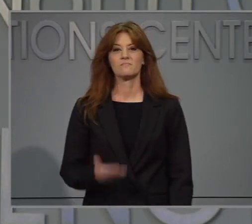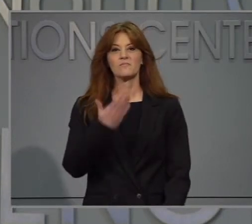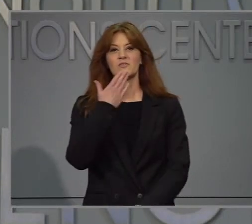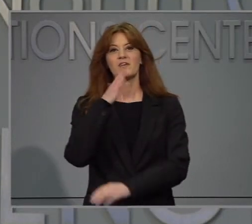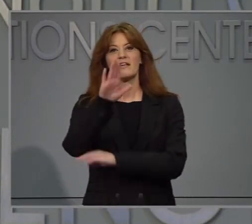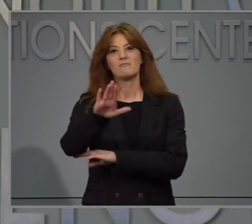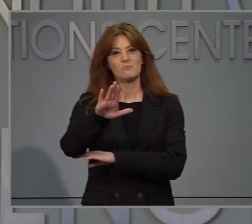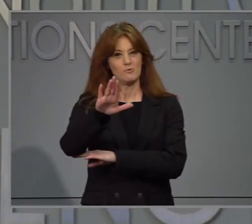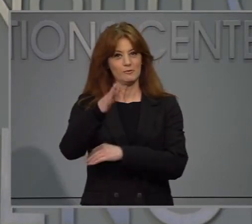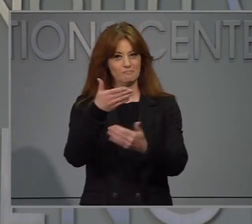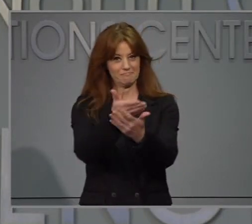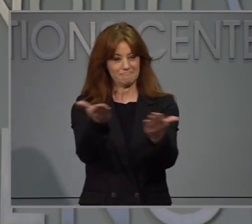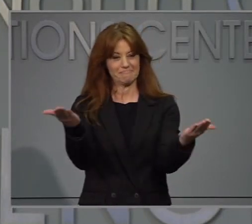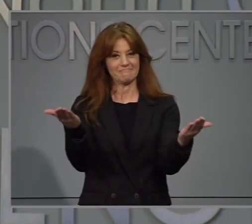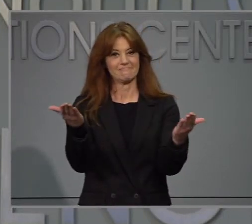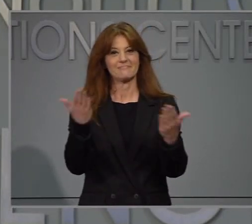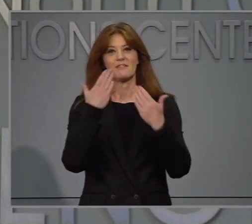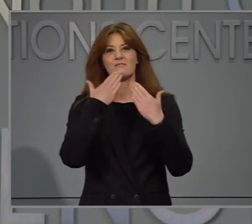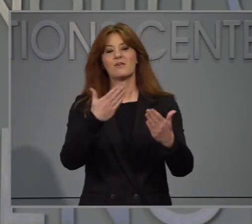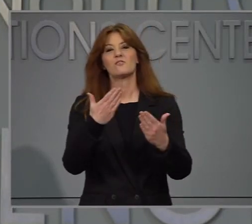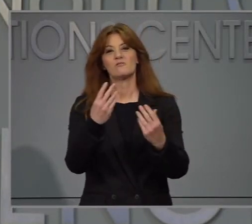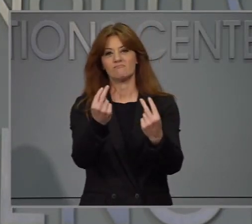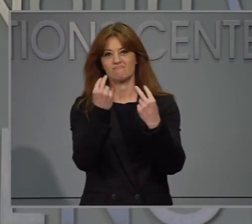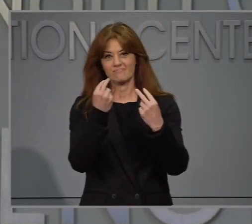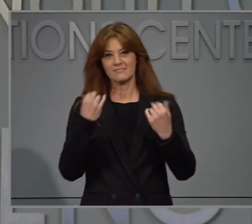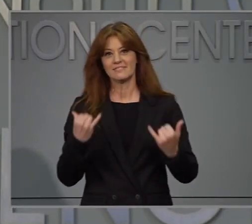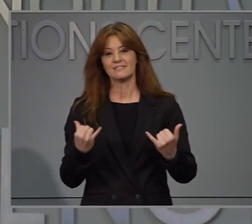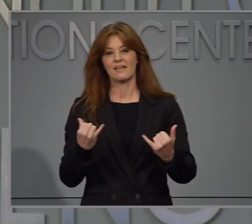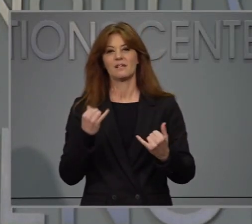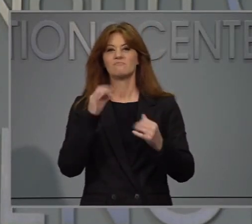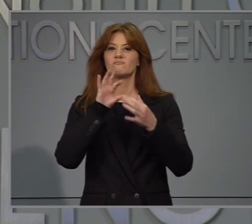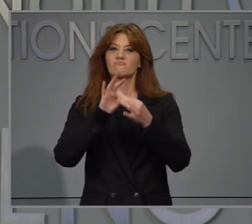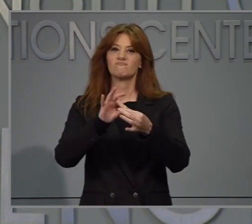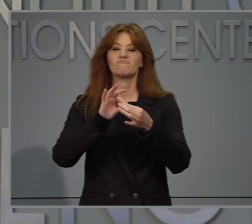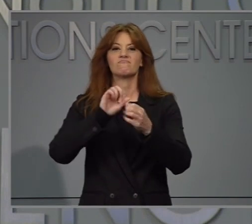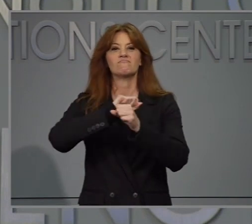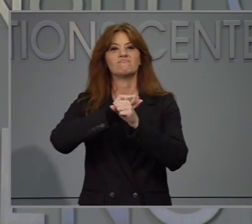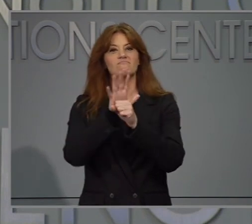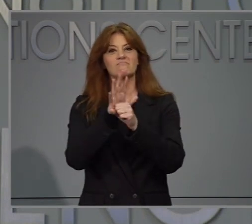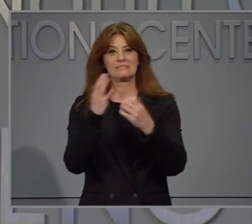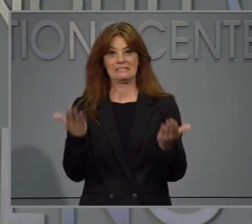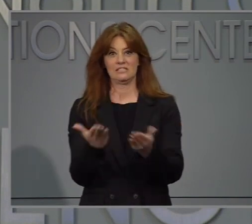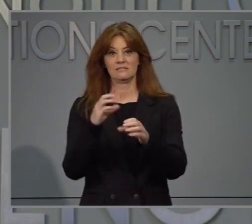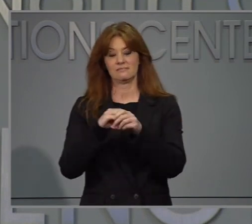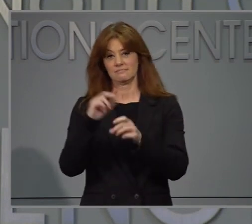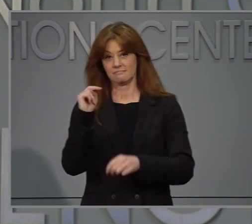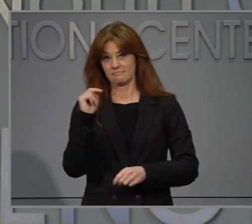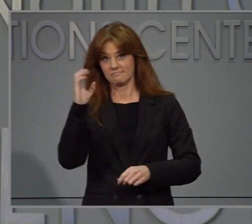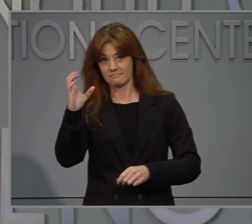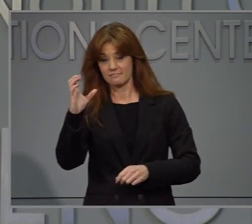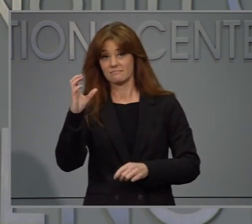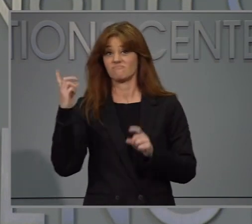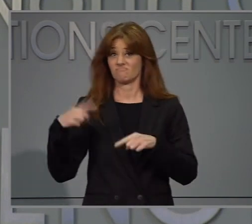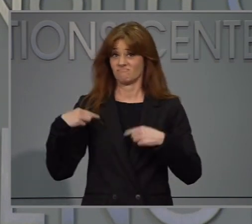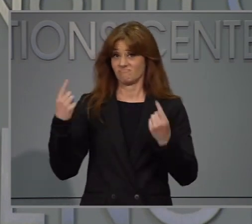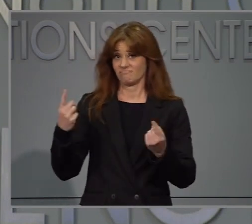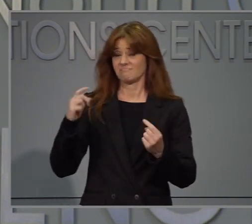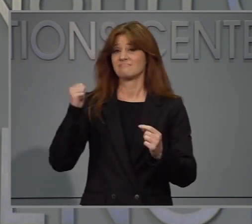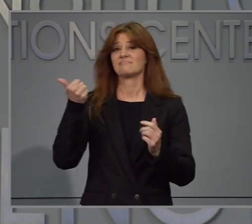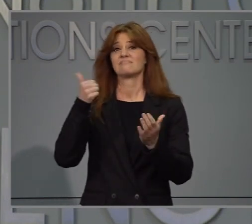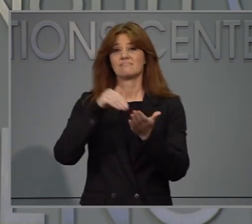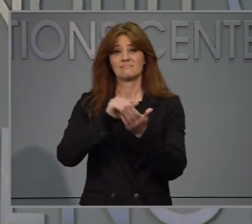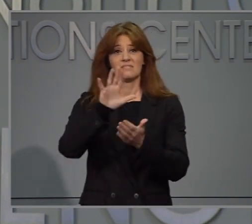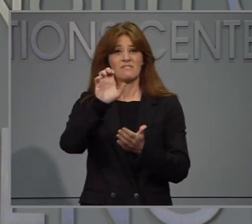Buenas tardes a todos. Gracias por acompañarnos hoy para escuchar la información más reciente del COVID-19 en Carolina del Norte.